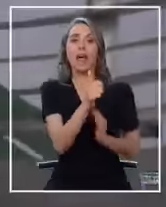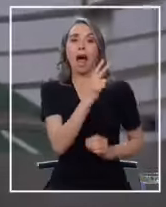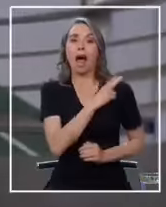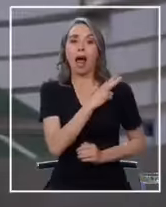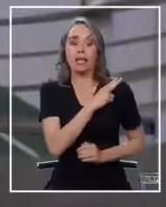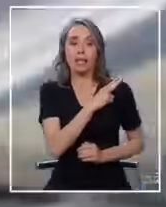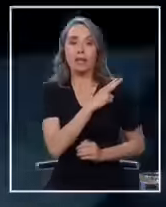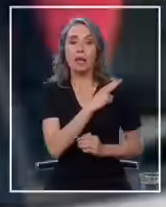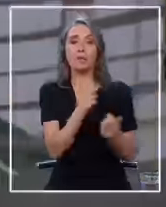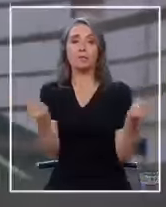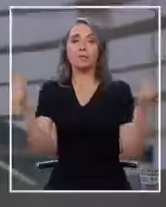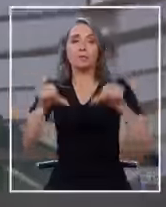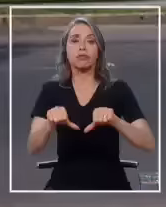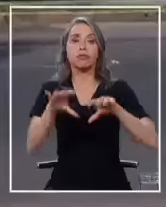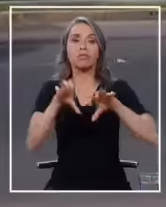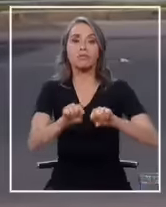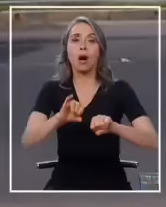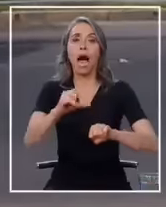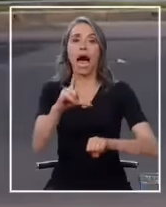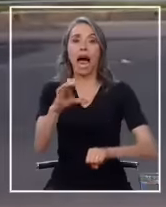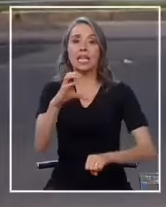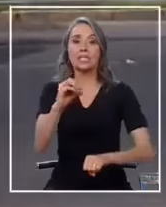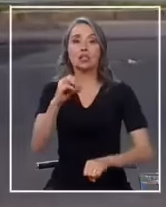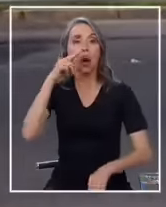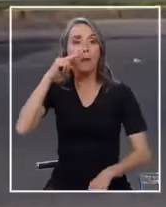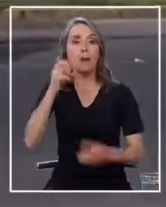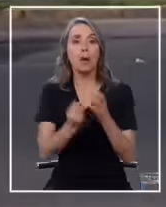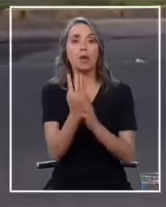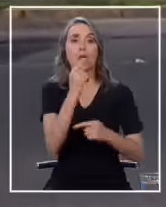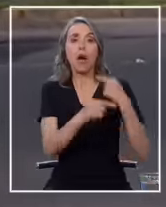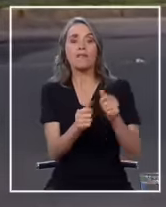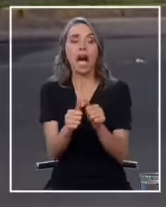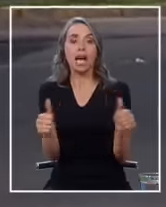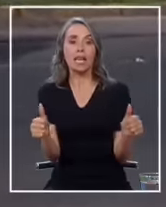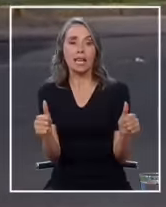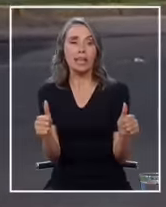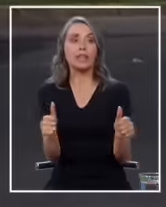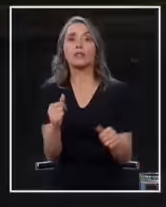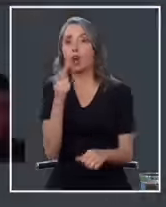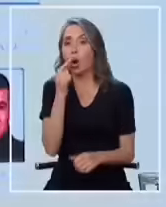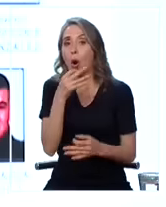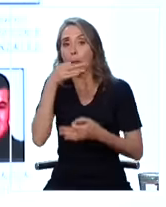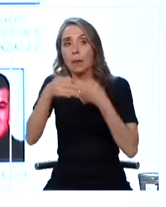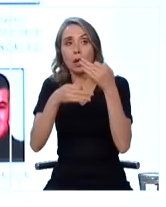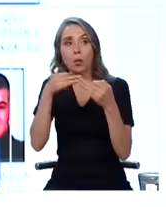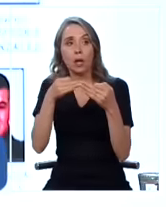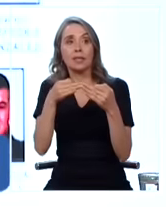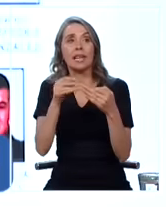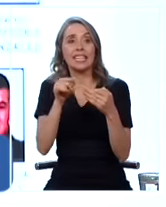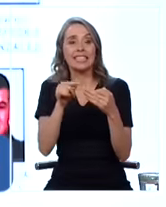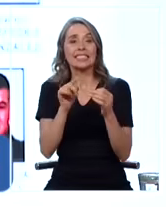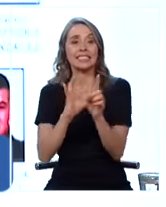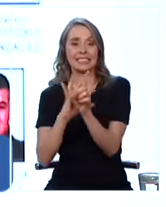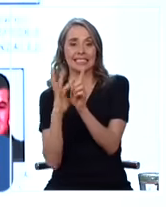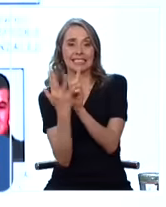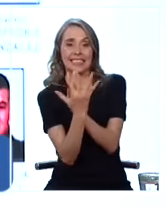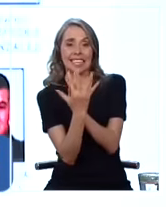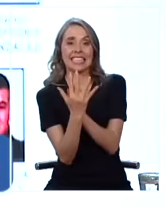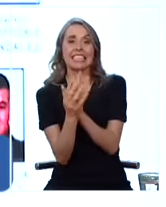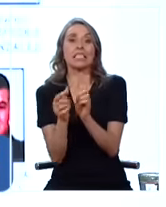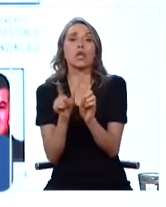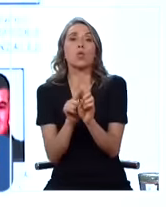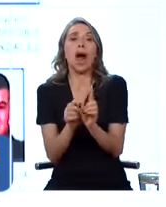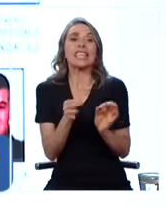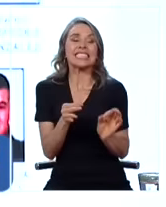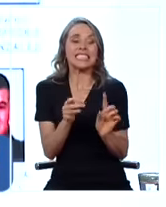pero precipitan la caída de Jalisco Melipilla Nueva Generación. En ese momento, todo este círculo de seguridad y